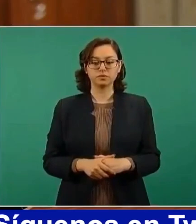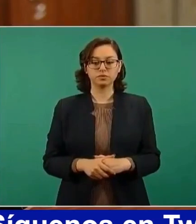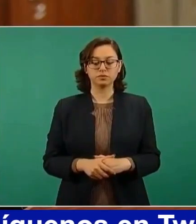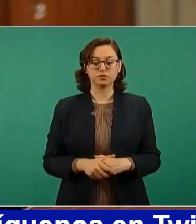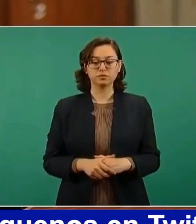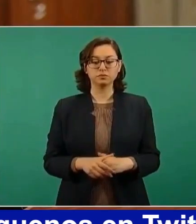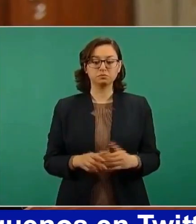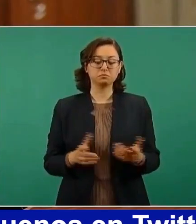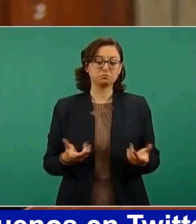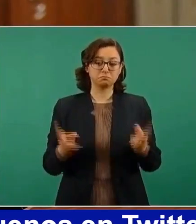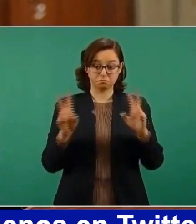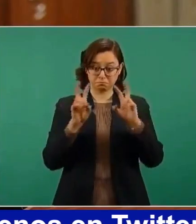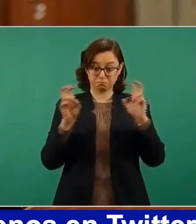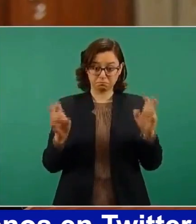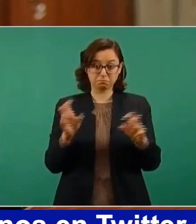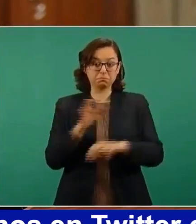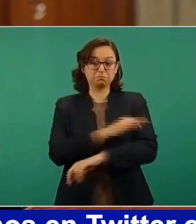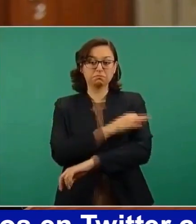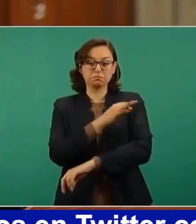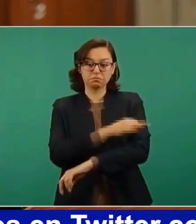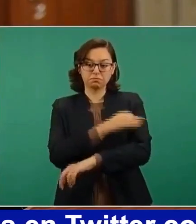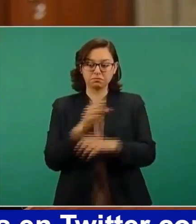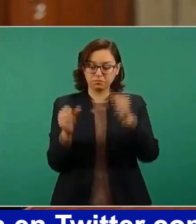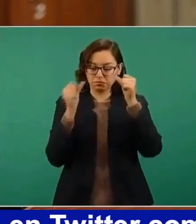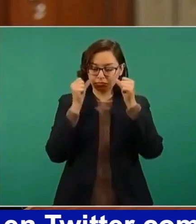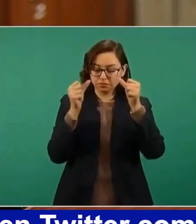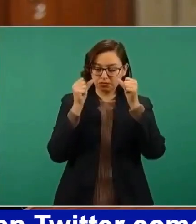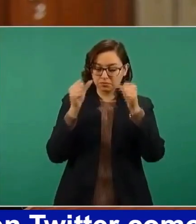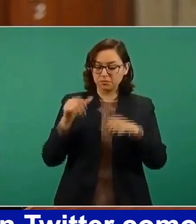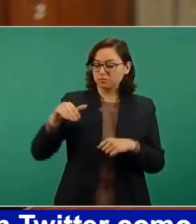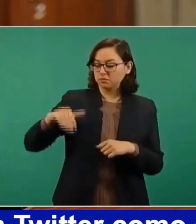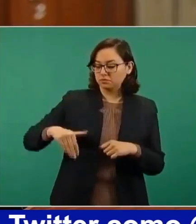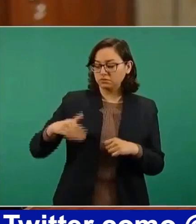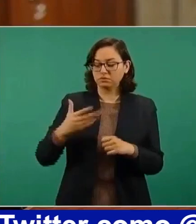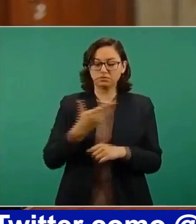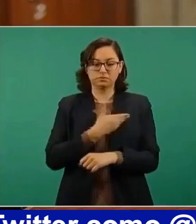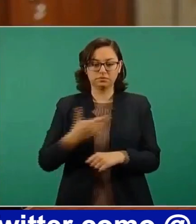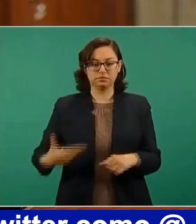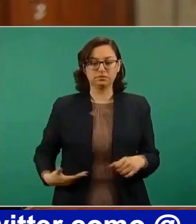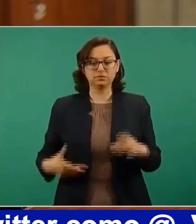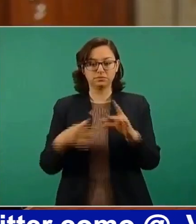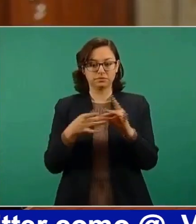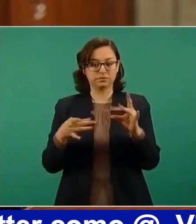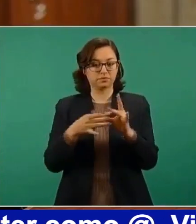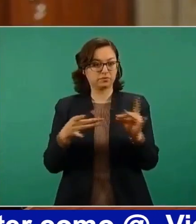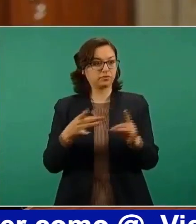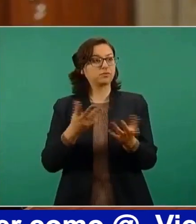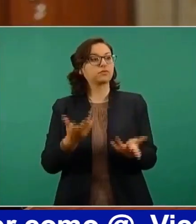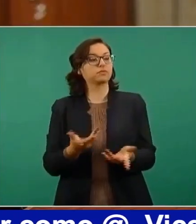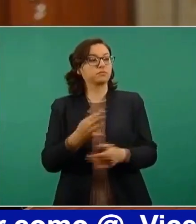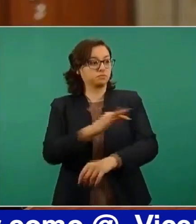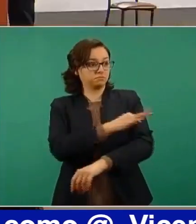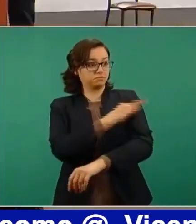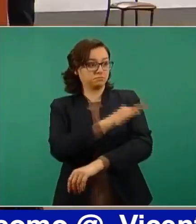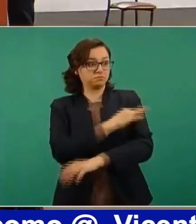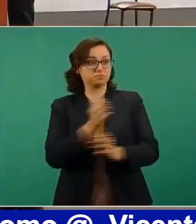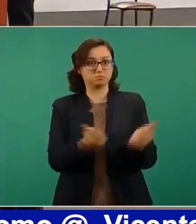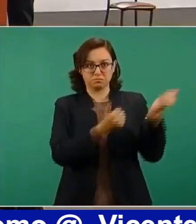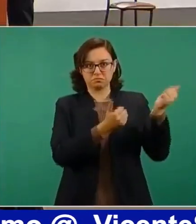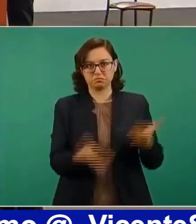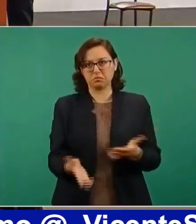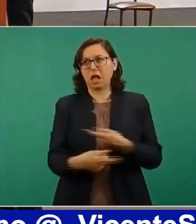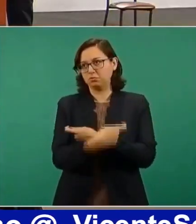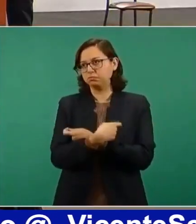de las vacunas, como señaló el señor presidente, tenemos, cuando hay vacunas, se vacuna. Y si